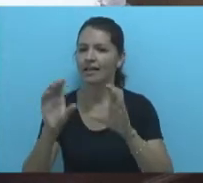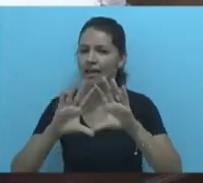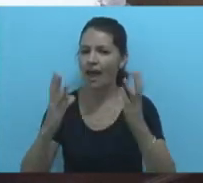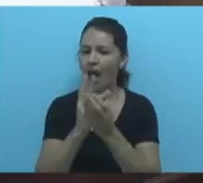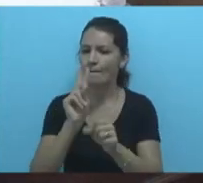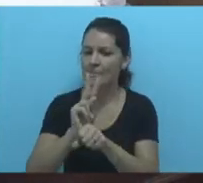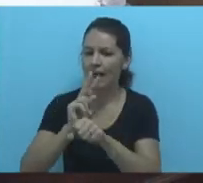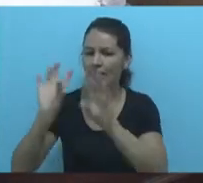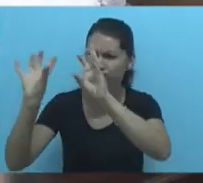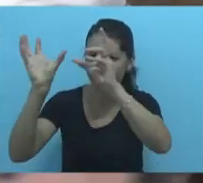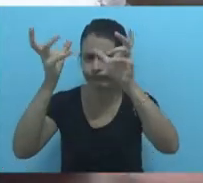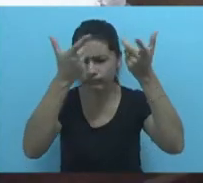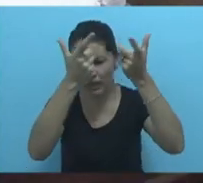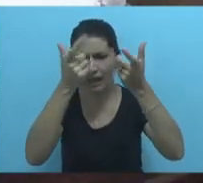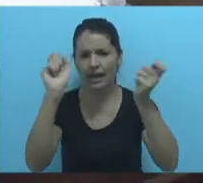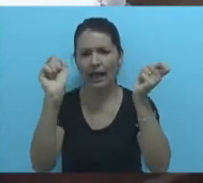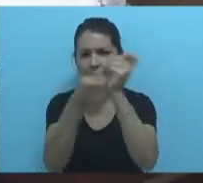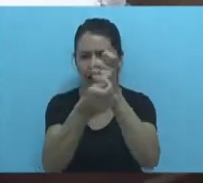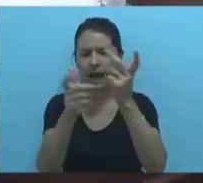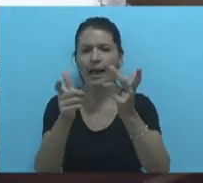Bonet. Entendemos que hay